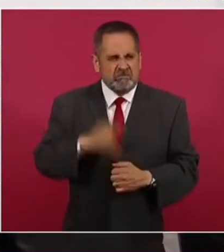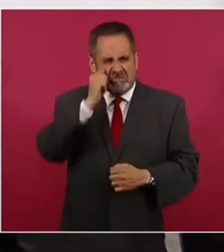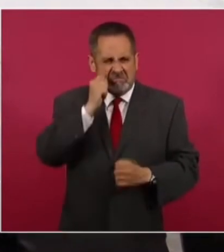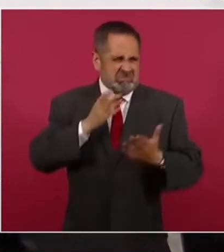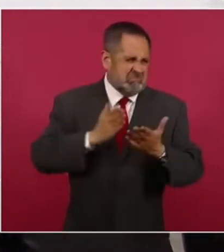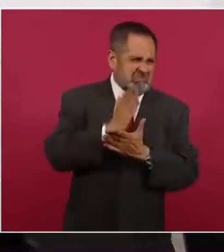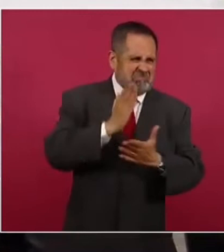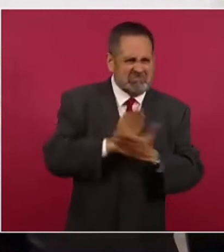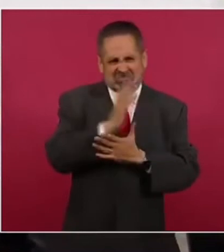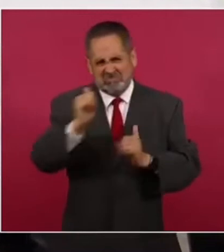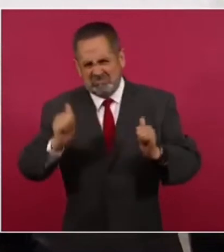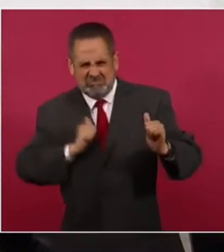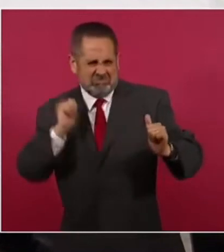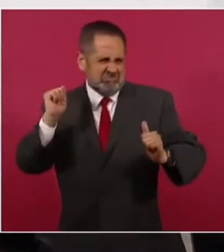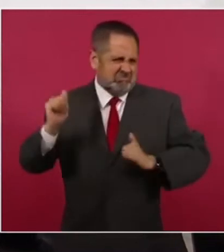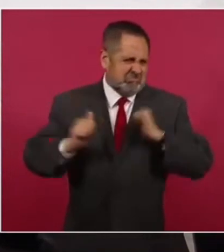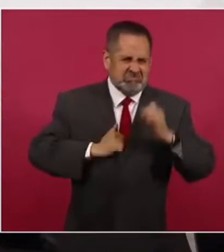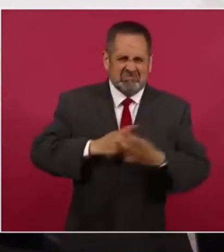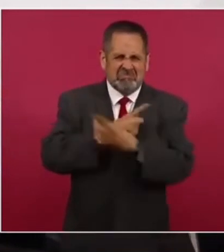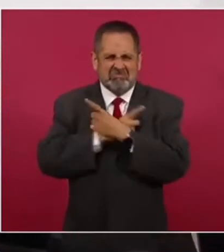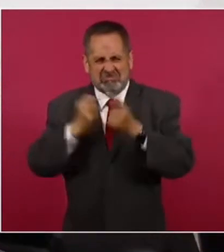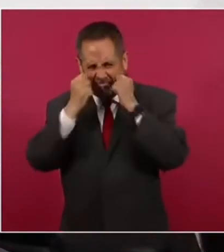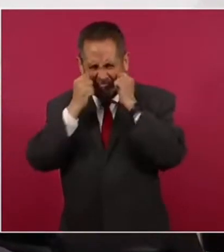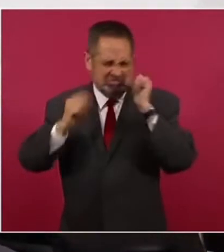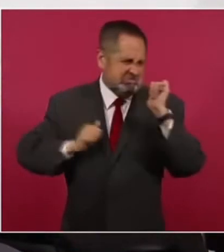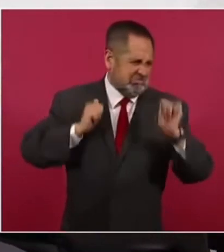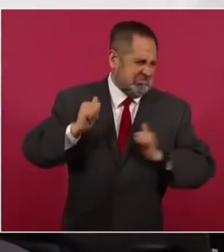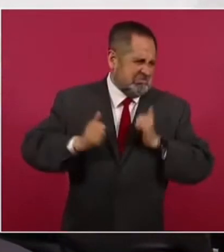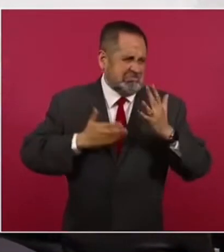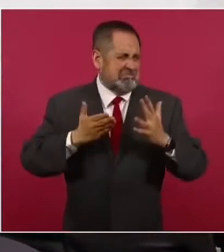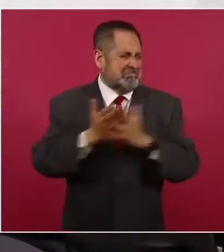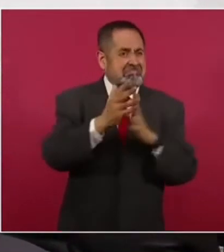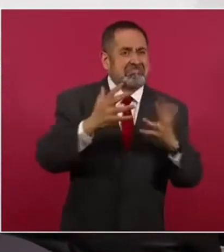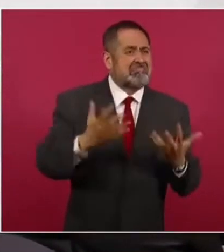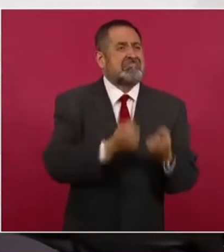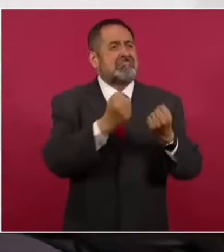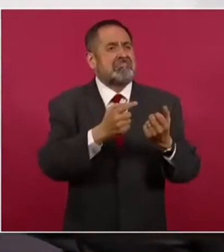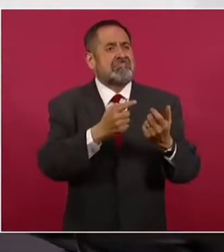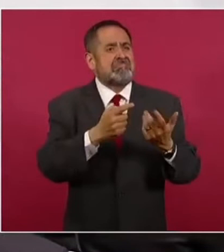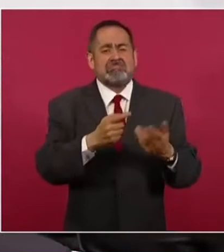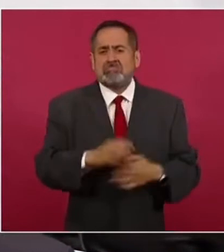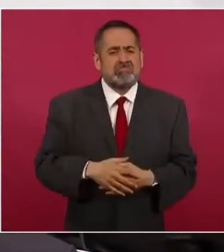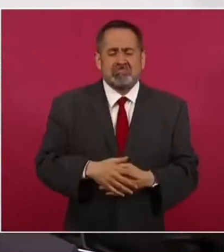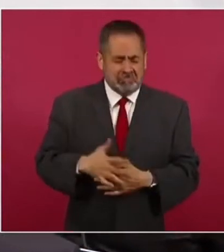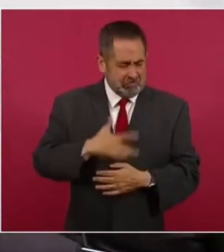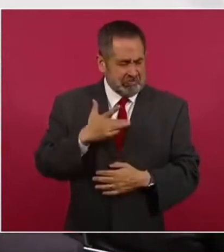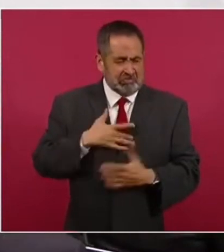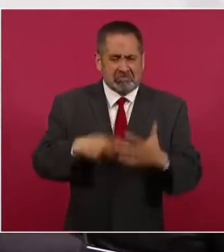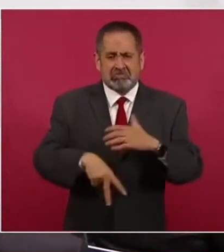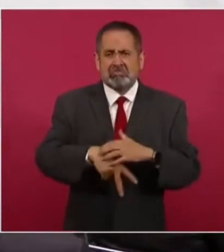costa y en forma inescrupulosa conduce a una vida vacía, a una